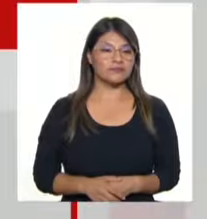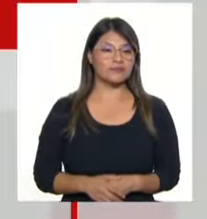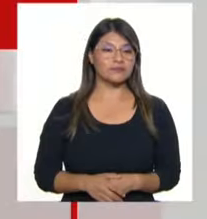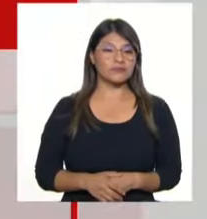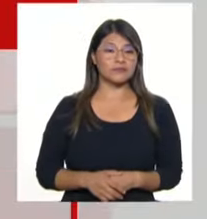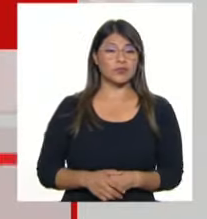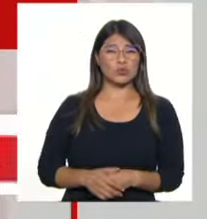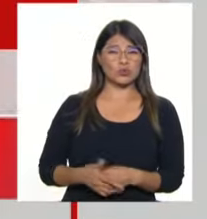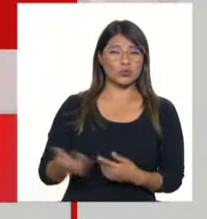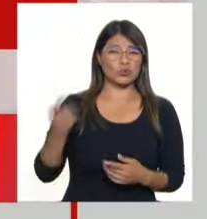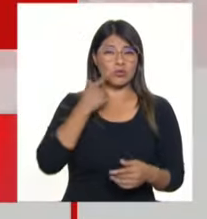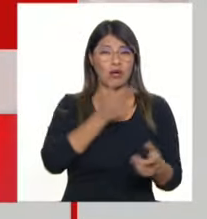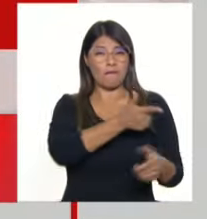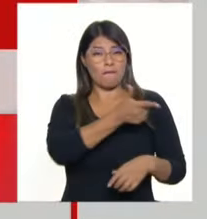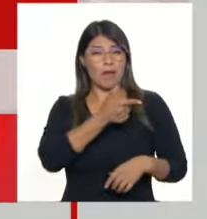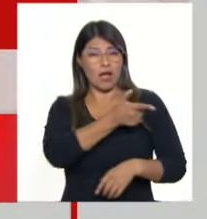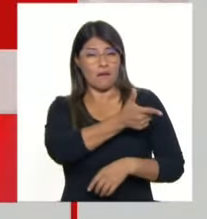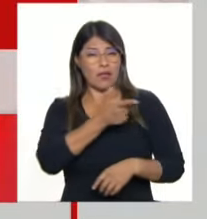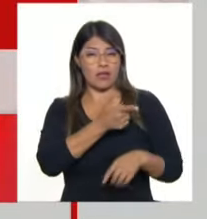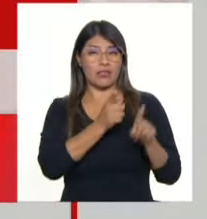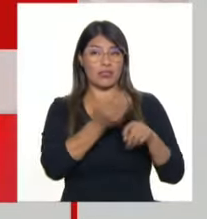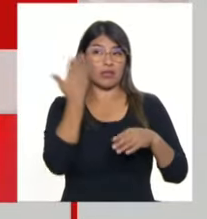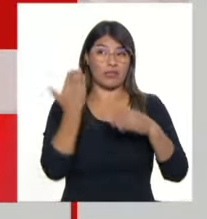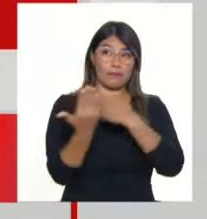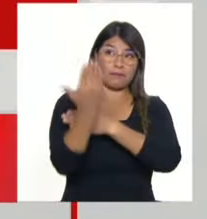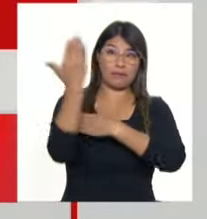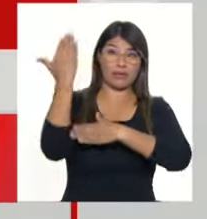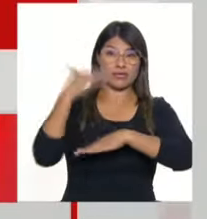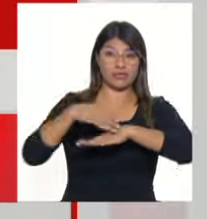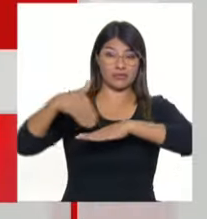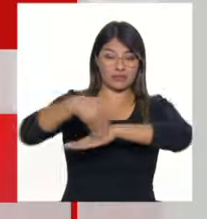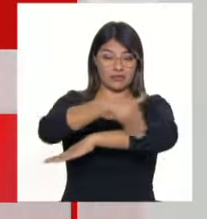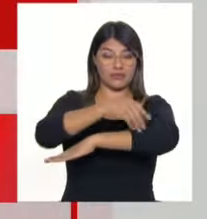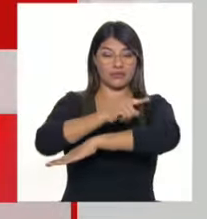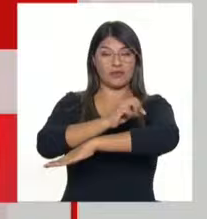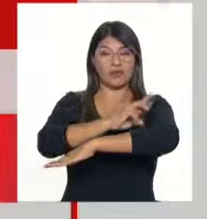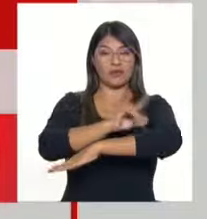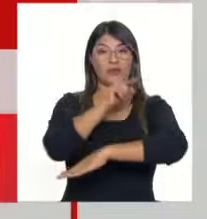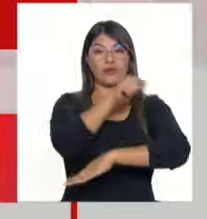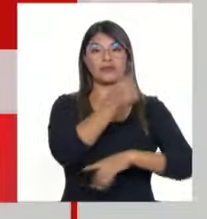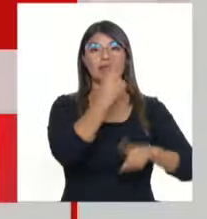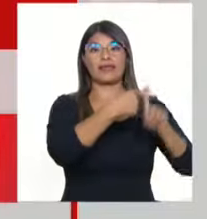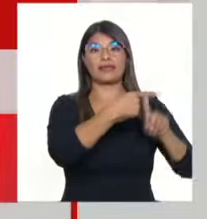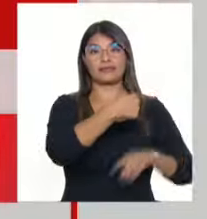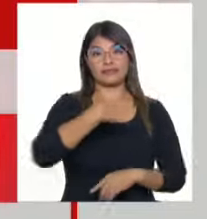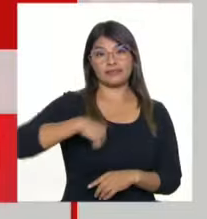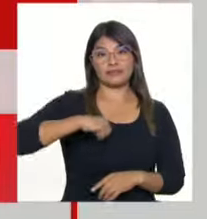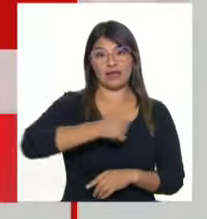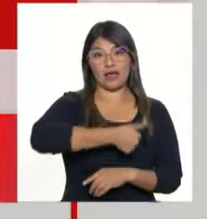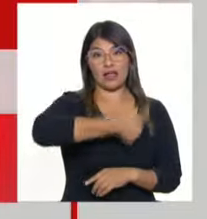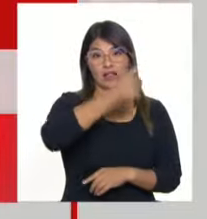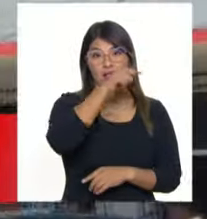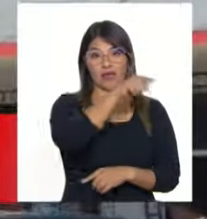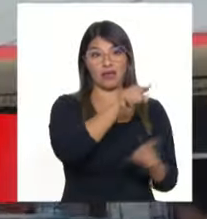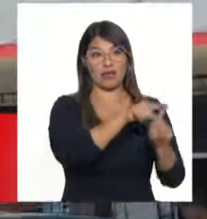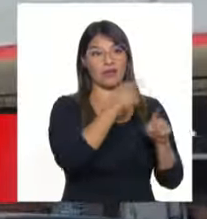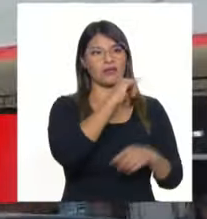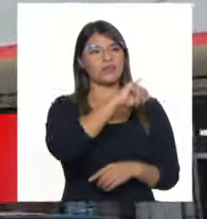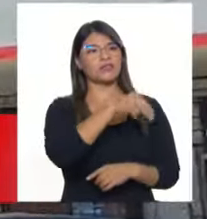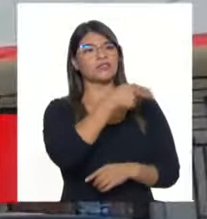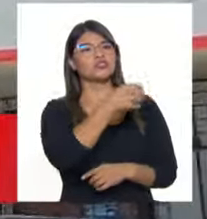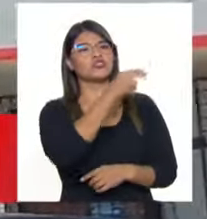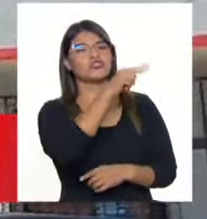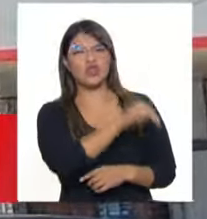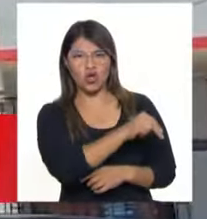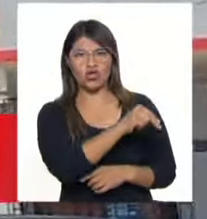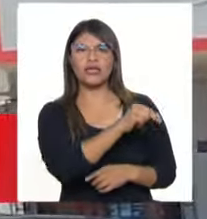El ataque a balazos se registró durante la mañana en la calle Grau. El exalcalde de la provincia de Zarumilla, John Cristian Palacios, murió